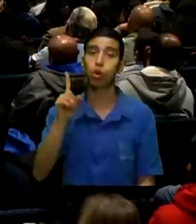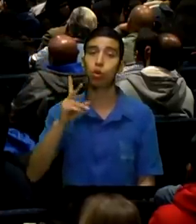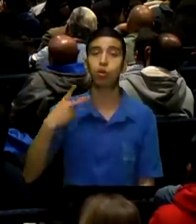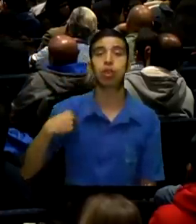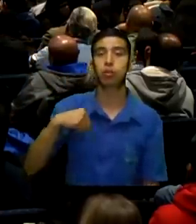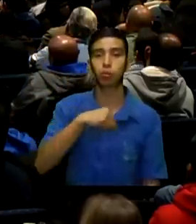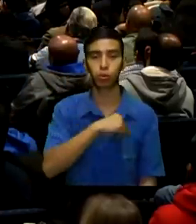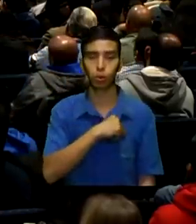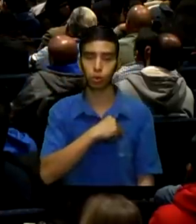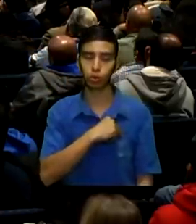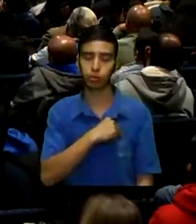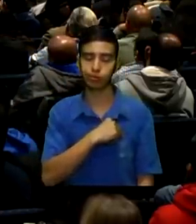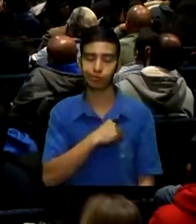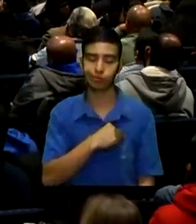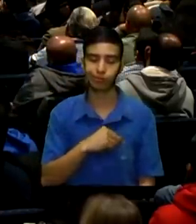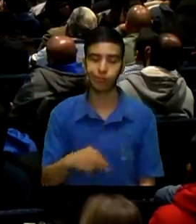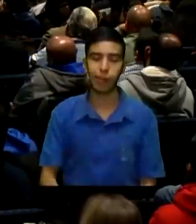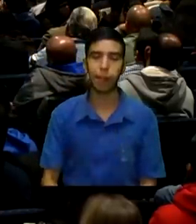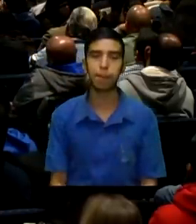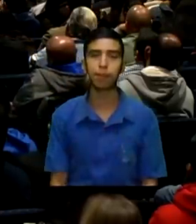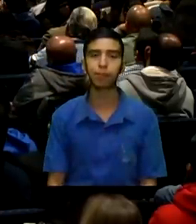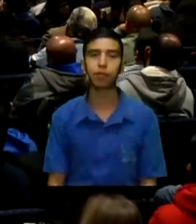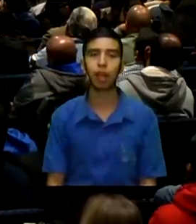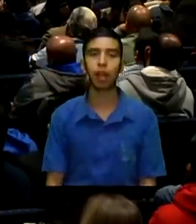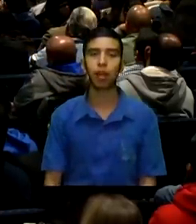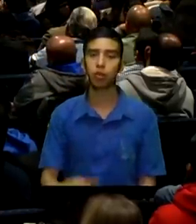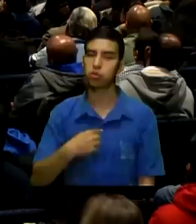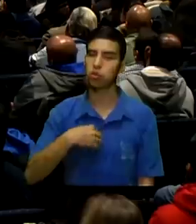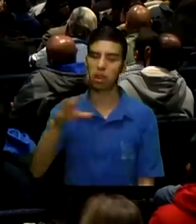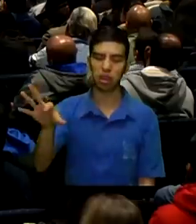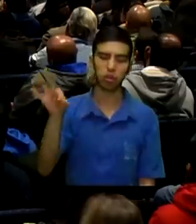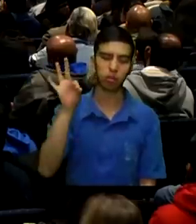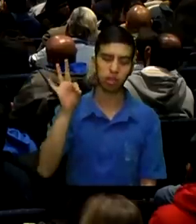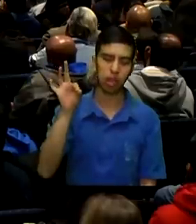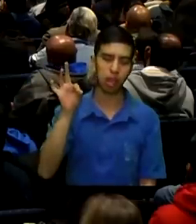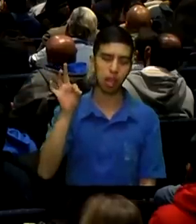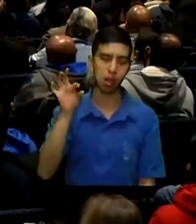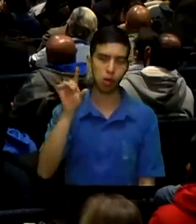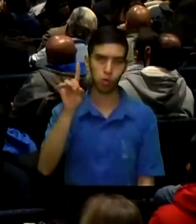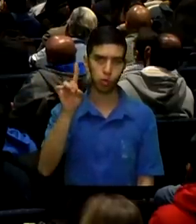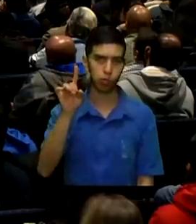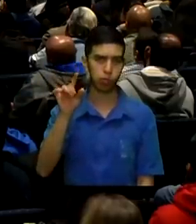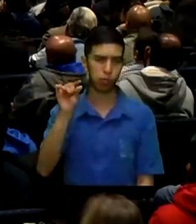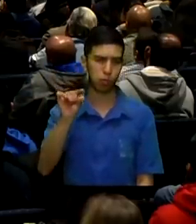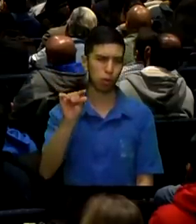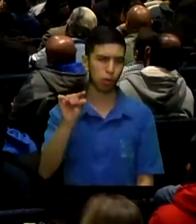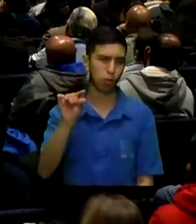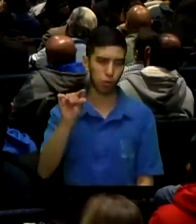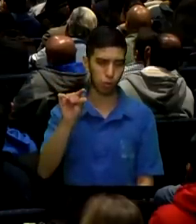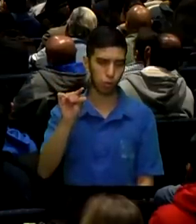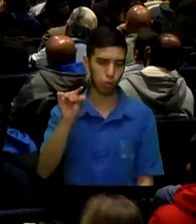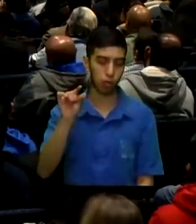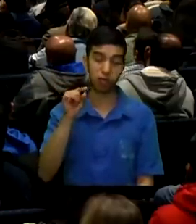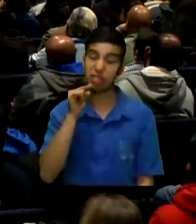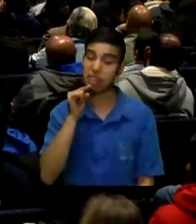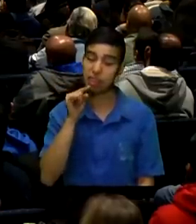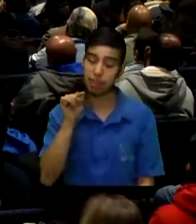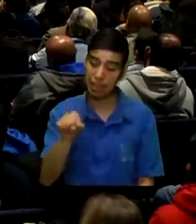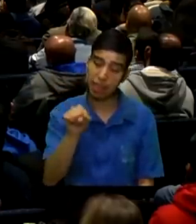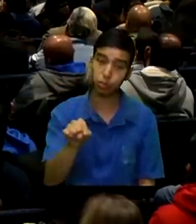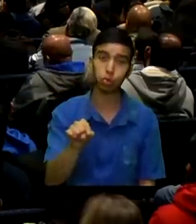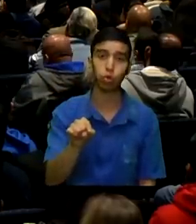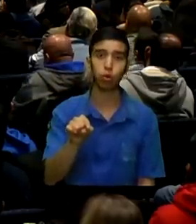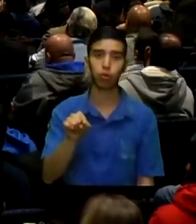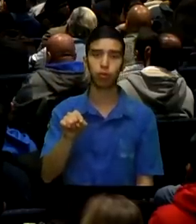haber encontrado respecto a eso, un pedacito del pensamiento de Dios, respecto a esto que le acabo de decir, exanastasis.